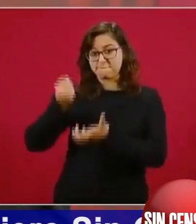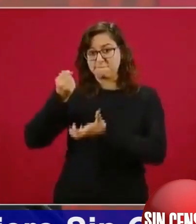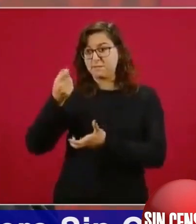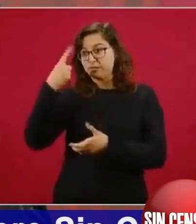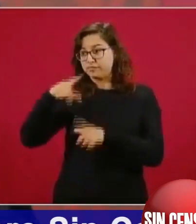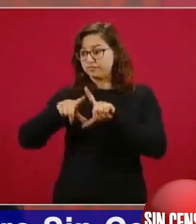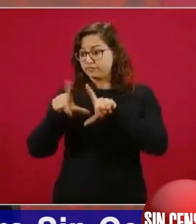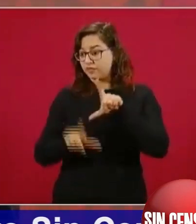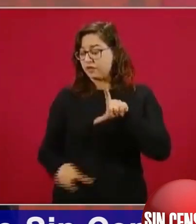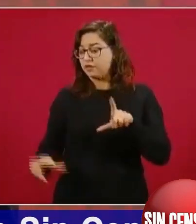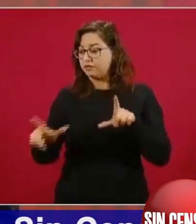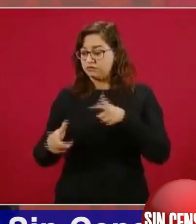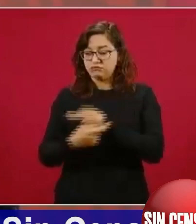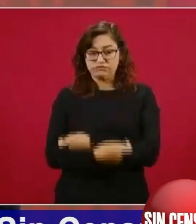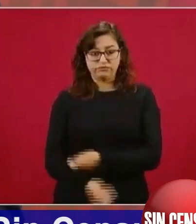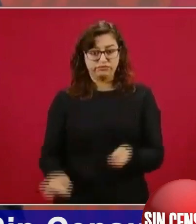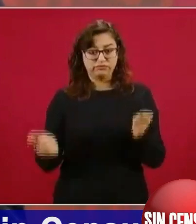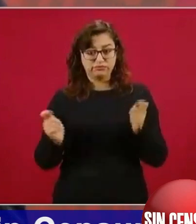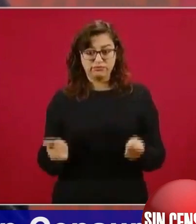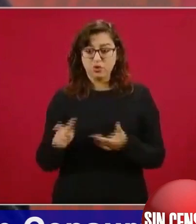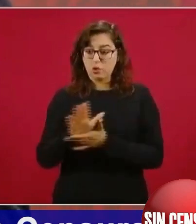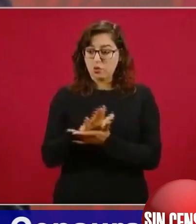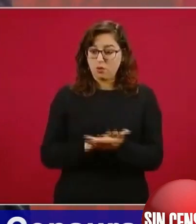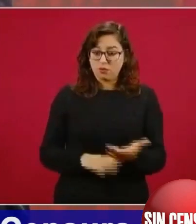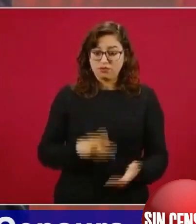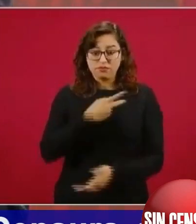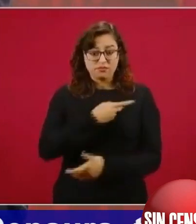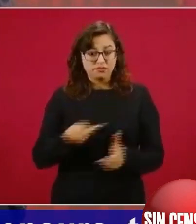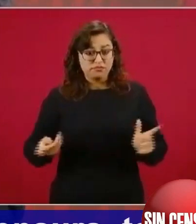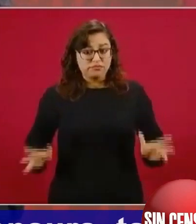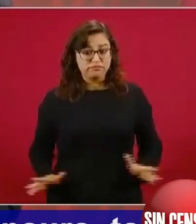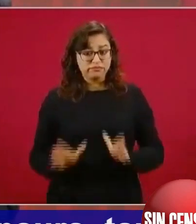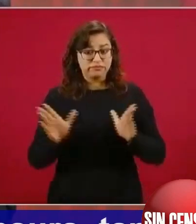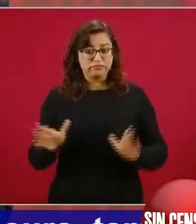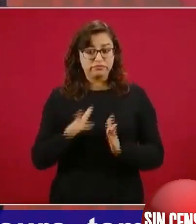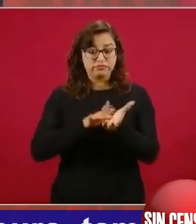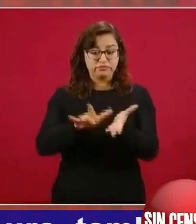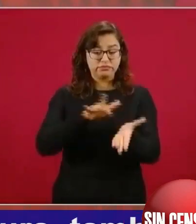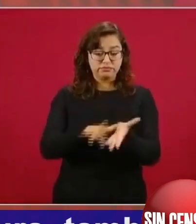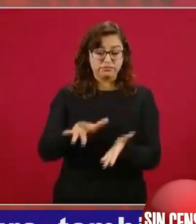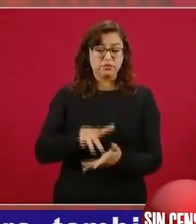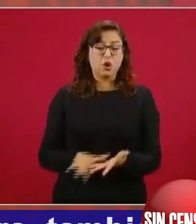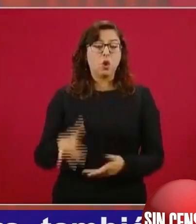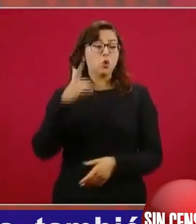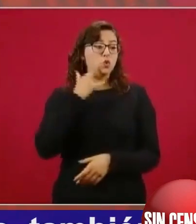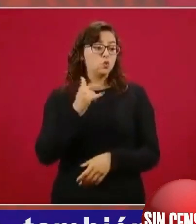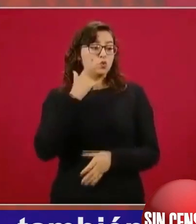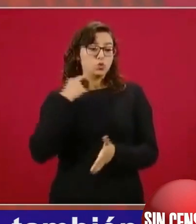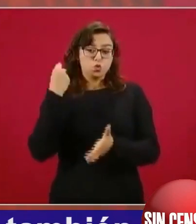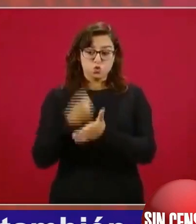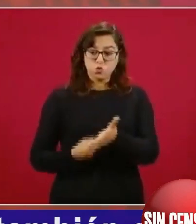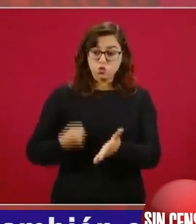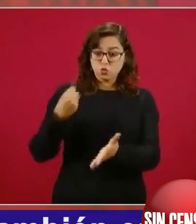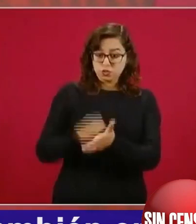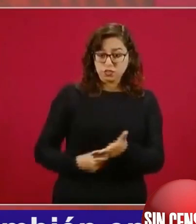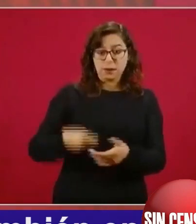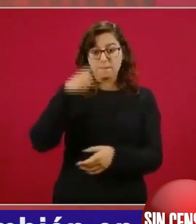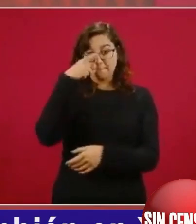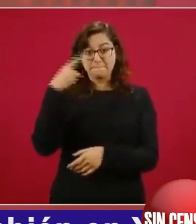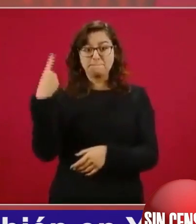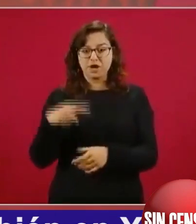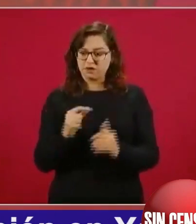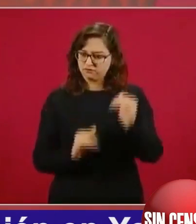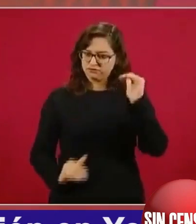poder ayudar a la gente humilde, a la gente pobre, y luchar para que no haya